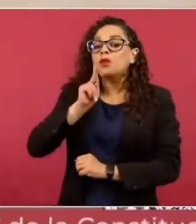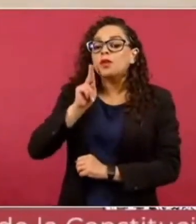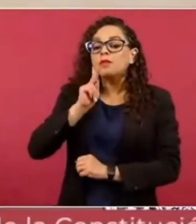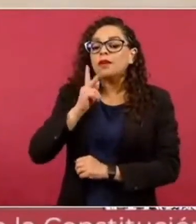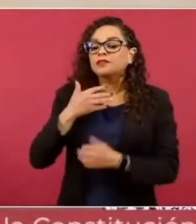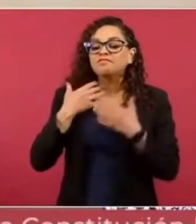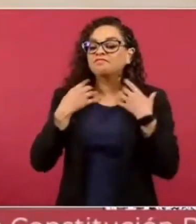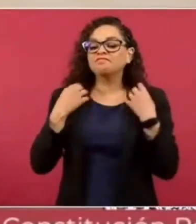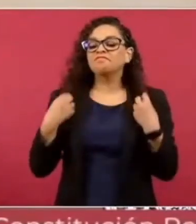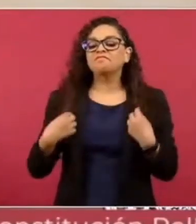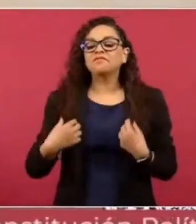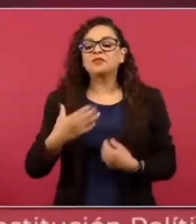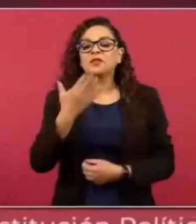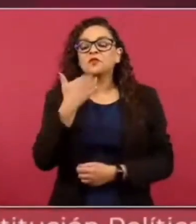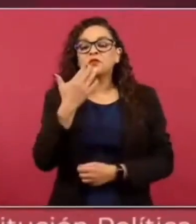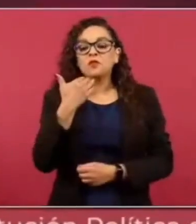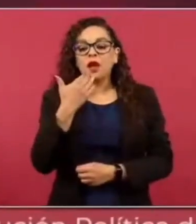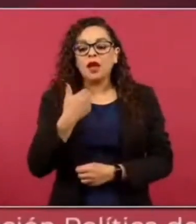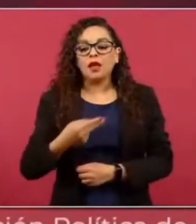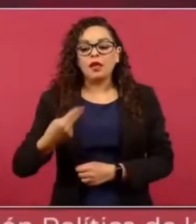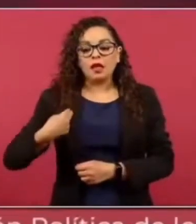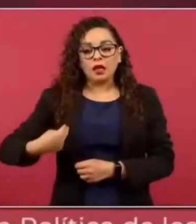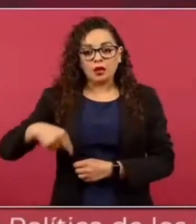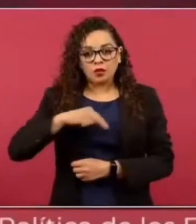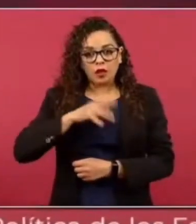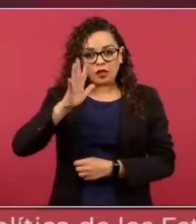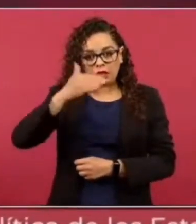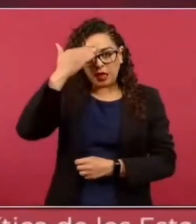Supimos eso, pero como venían las elecciones,